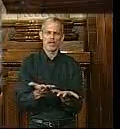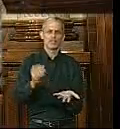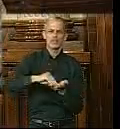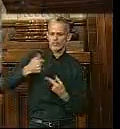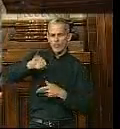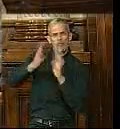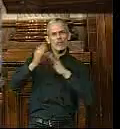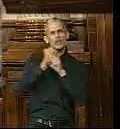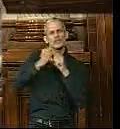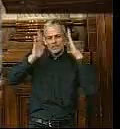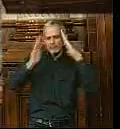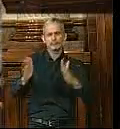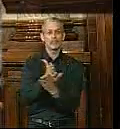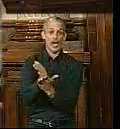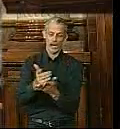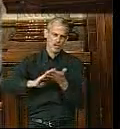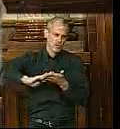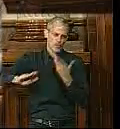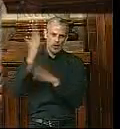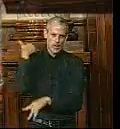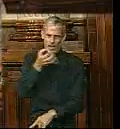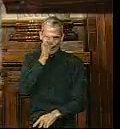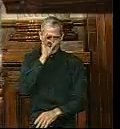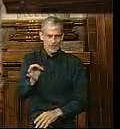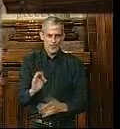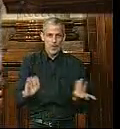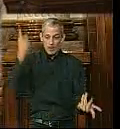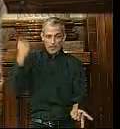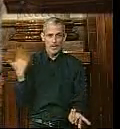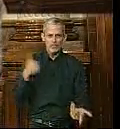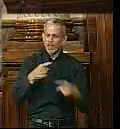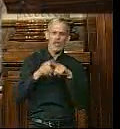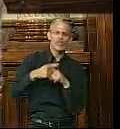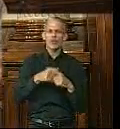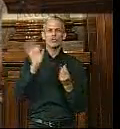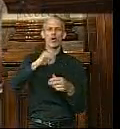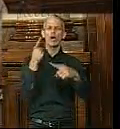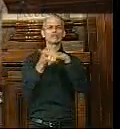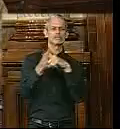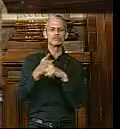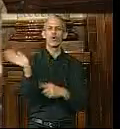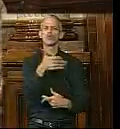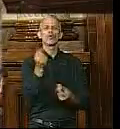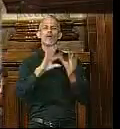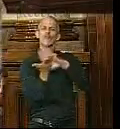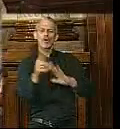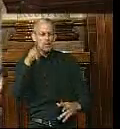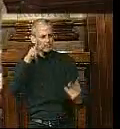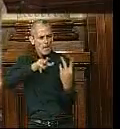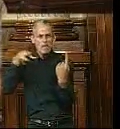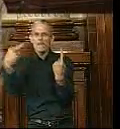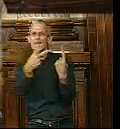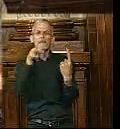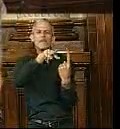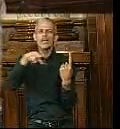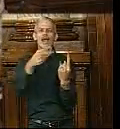hace Canales es un abordaje innovador, es un abordaje que llegó a discutir e interpelar toda una mirada sobre